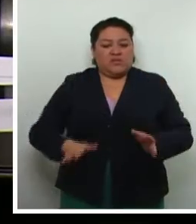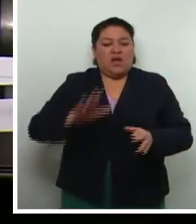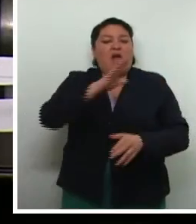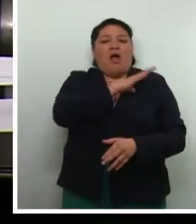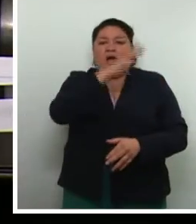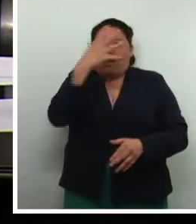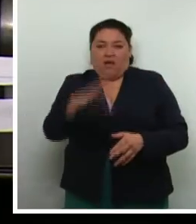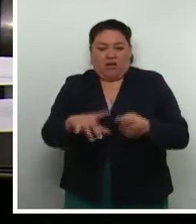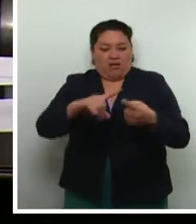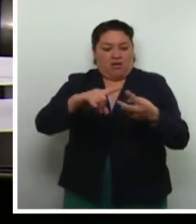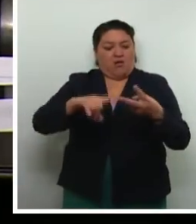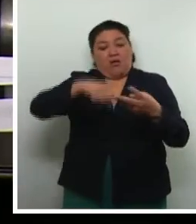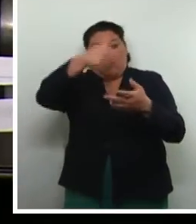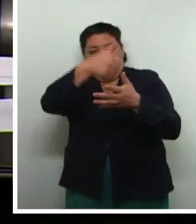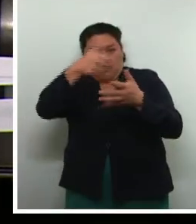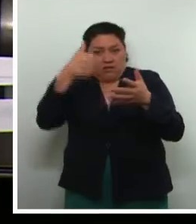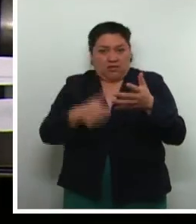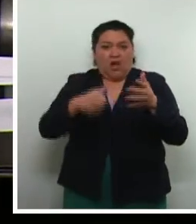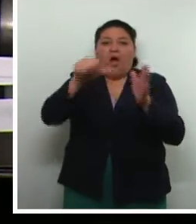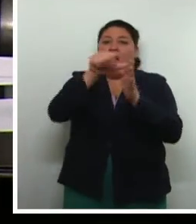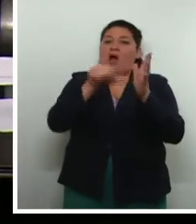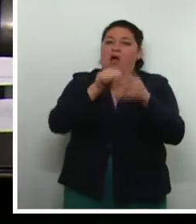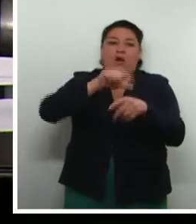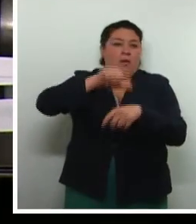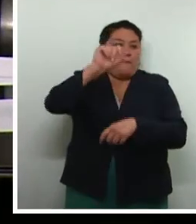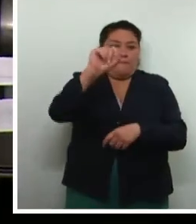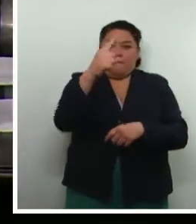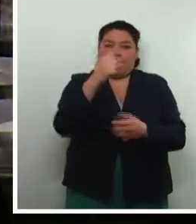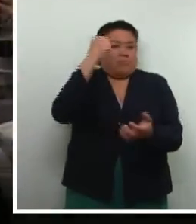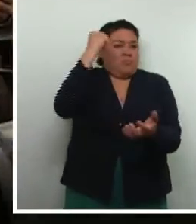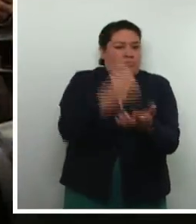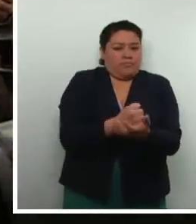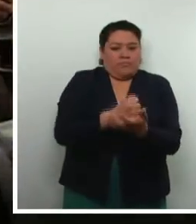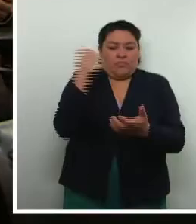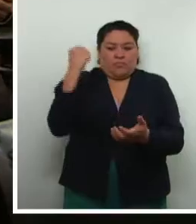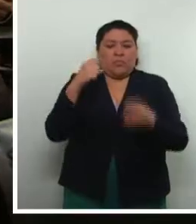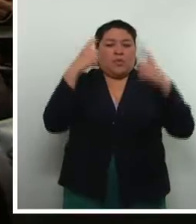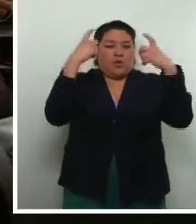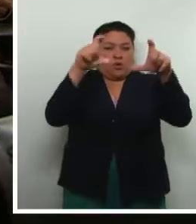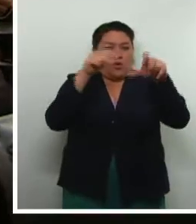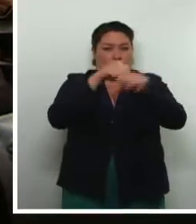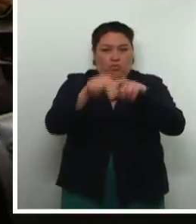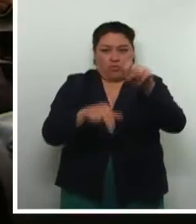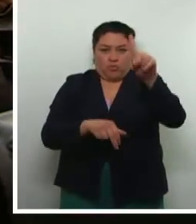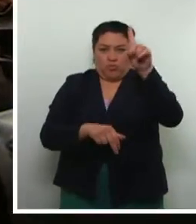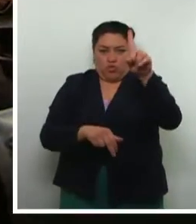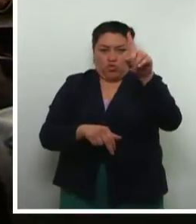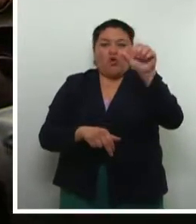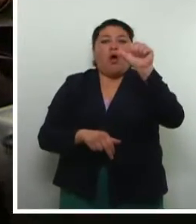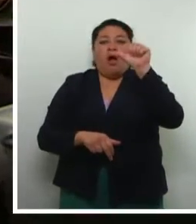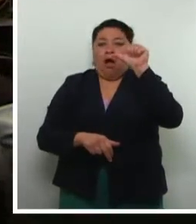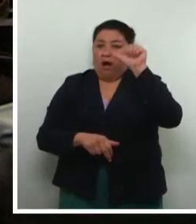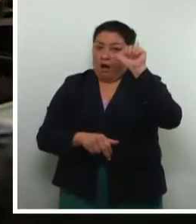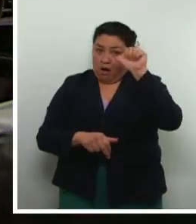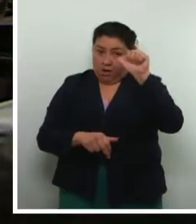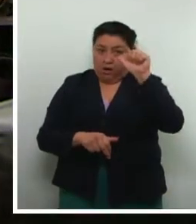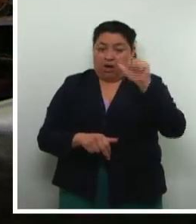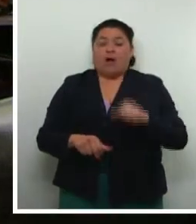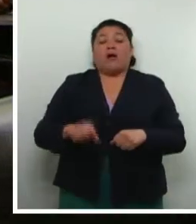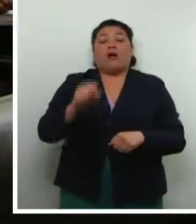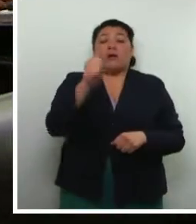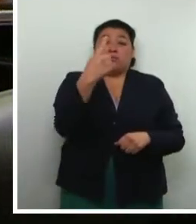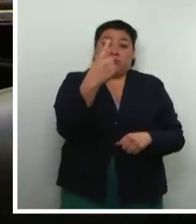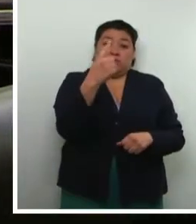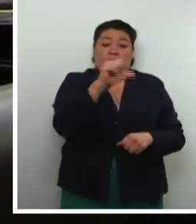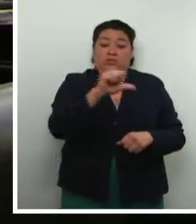general y lo particular el artículo 21, primer párrafo, apartado A, numerales del